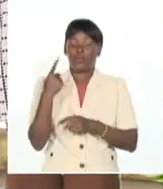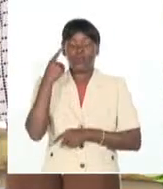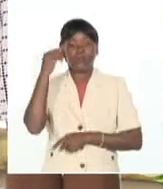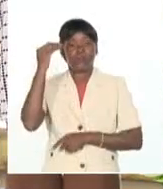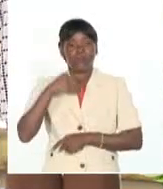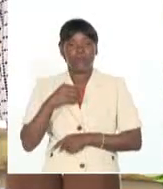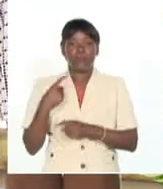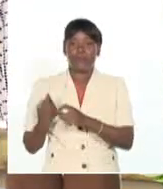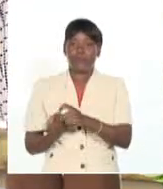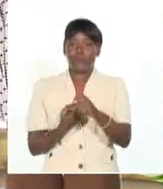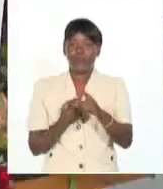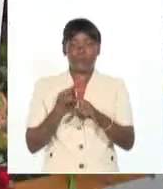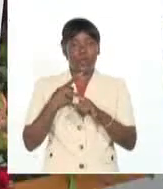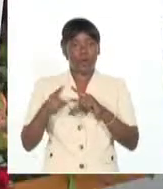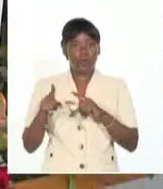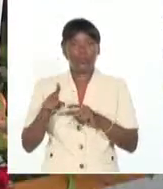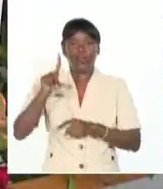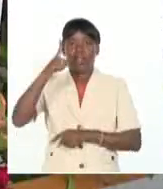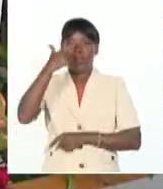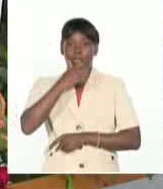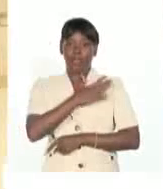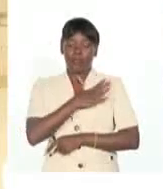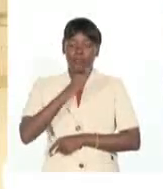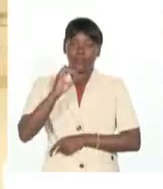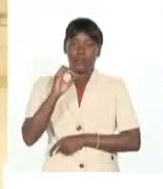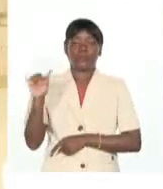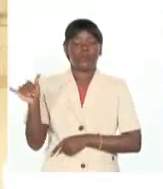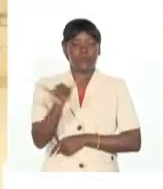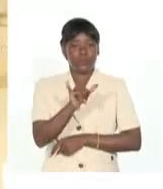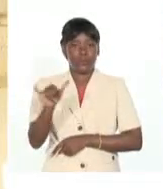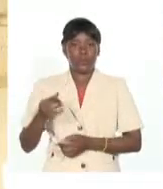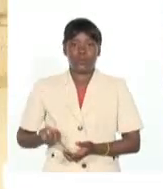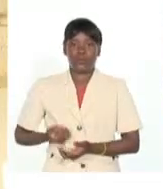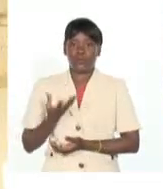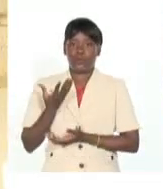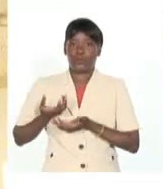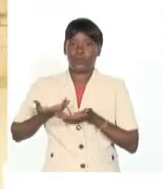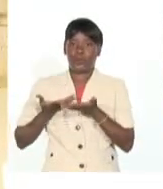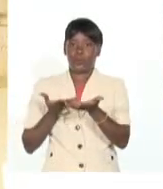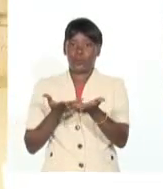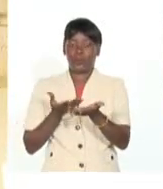Consejo de Estado, Esteban Lasso Hernández, y el pueblo de Cuba.